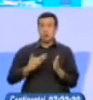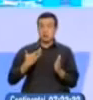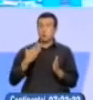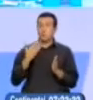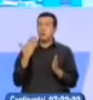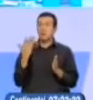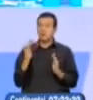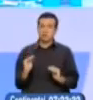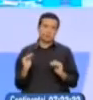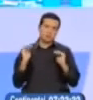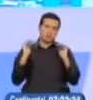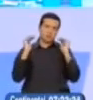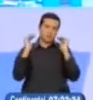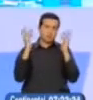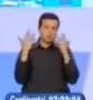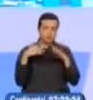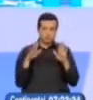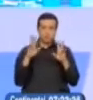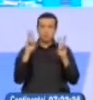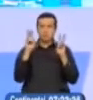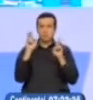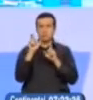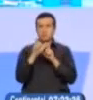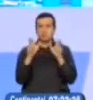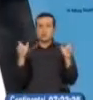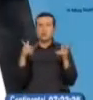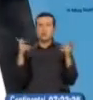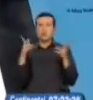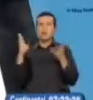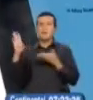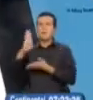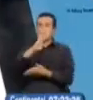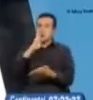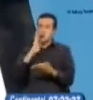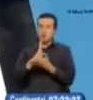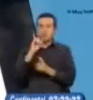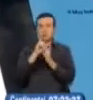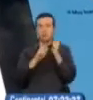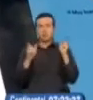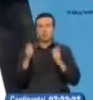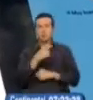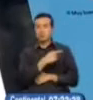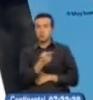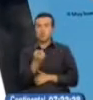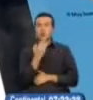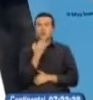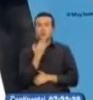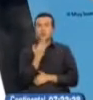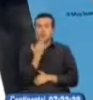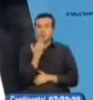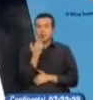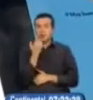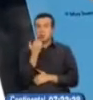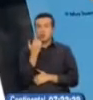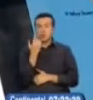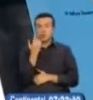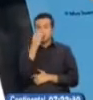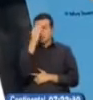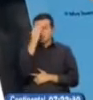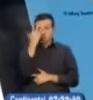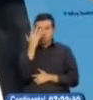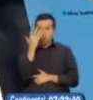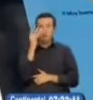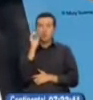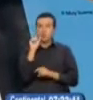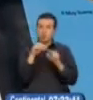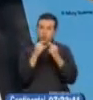mucho más alta en sectores populares, en personas que tienen un menor nivel de instrucción, que pertenecen a los